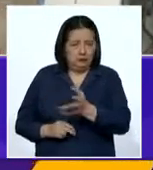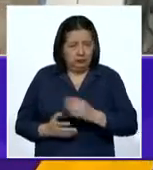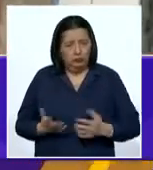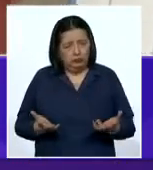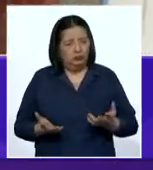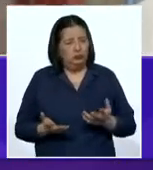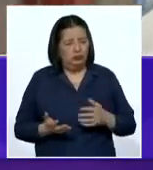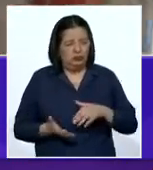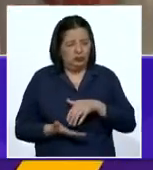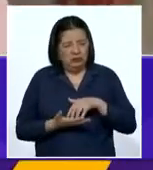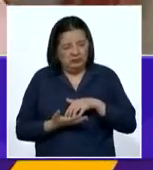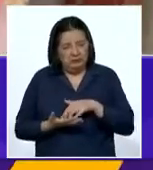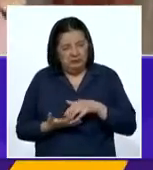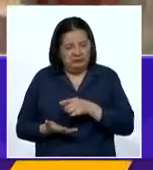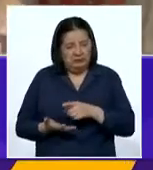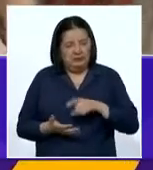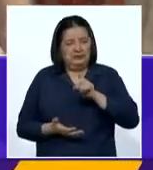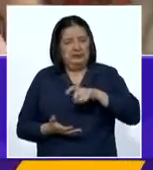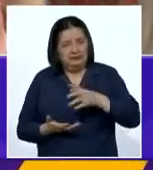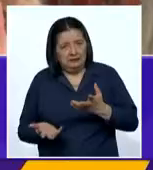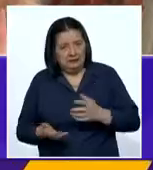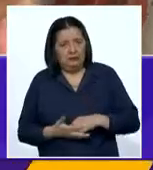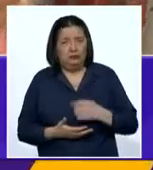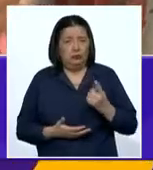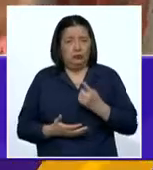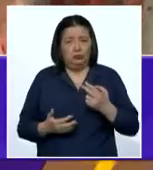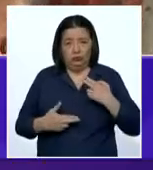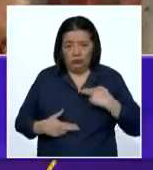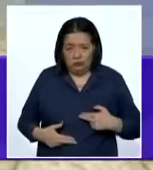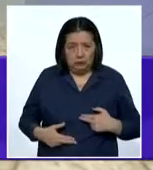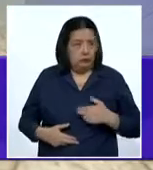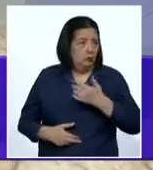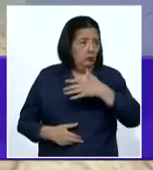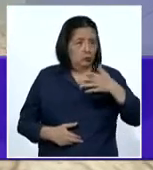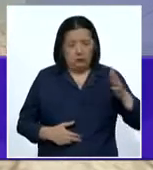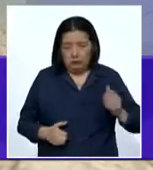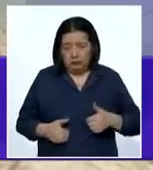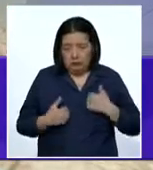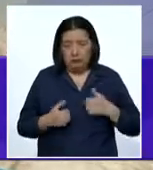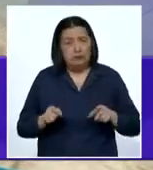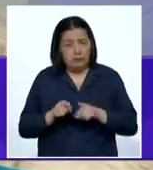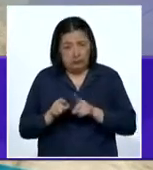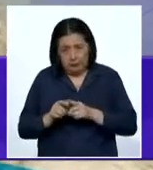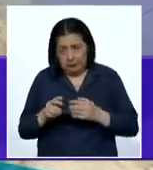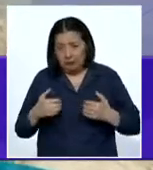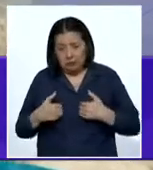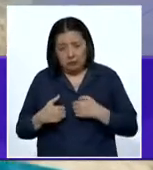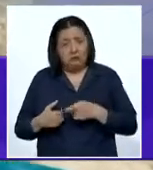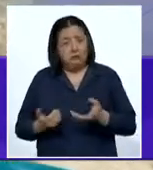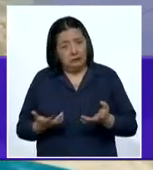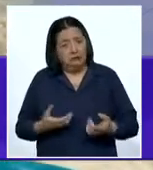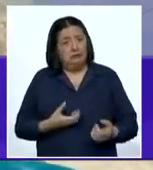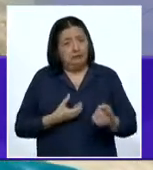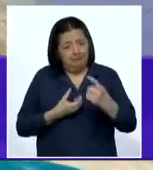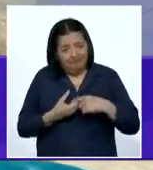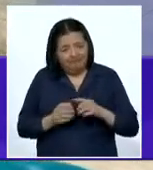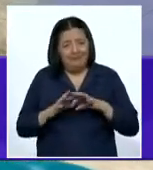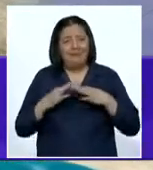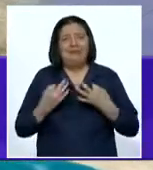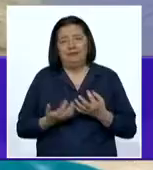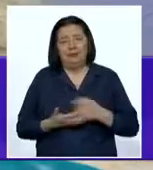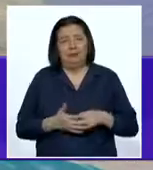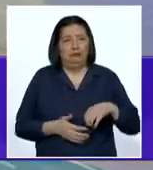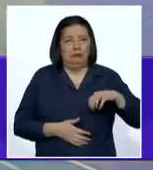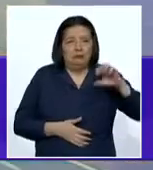seres vulnerables que nos necesitan. No solamente los seres humanos, cualquier ser vivo, en este caso las mascotas. Las mascotas se vuelven parte de la familia y en